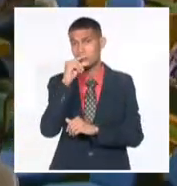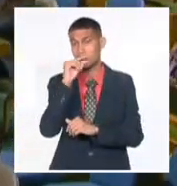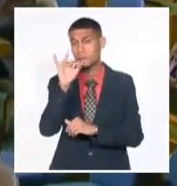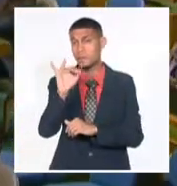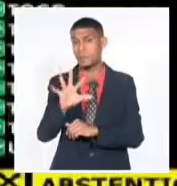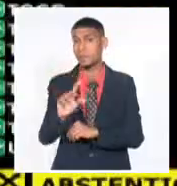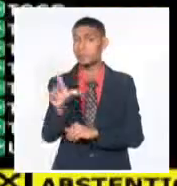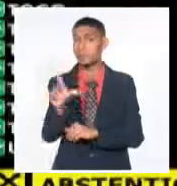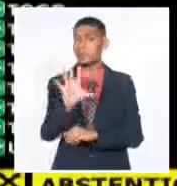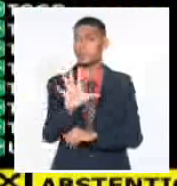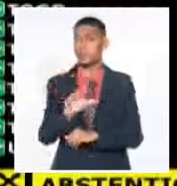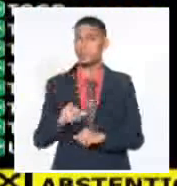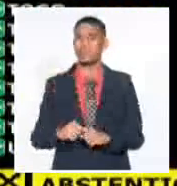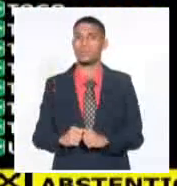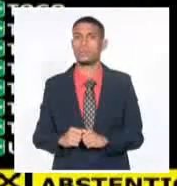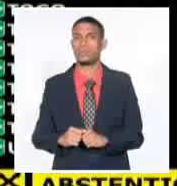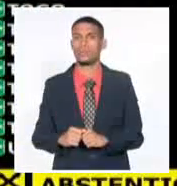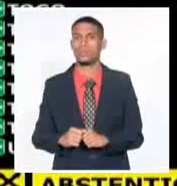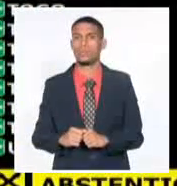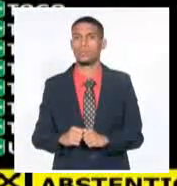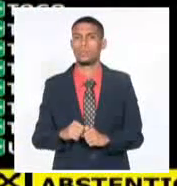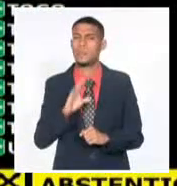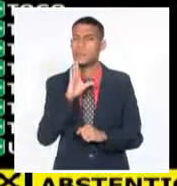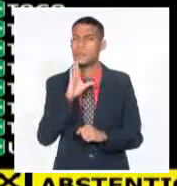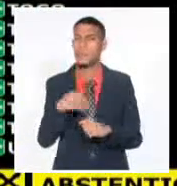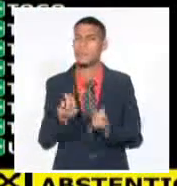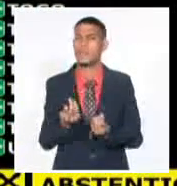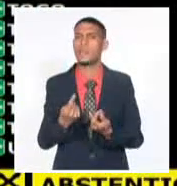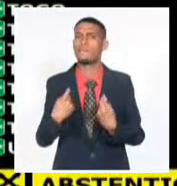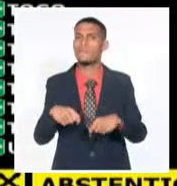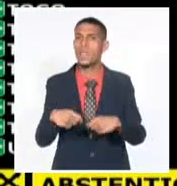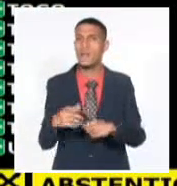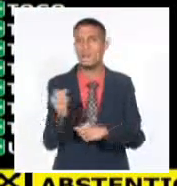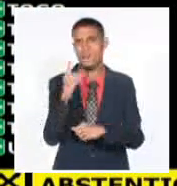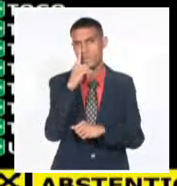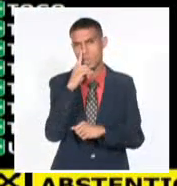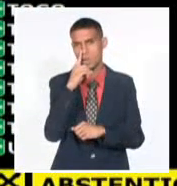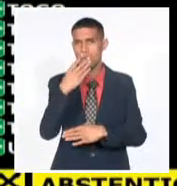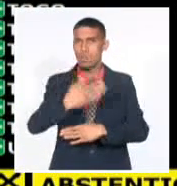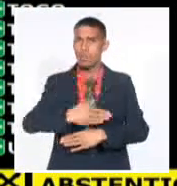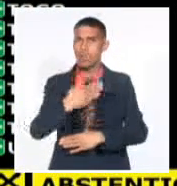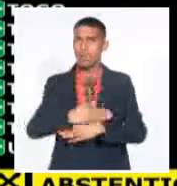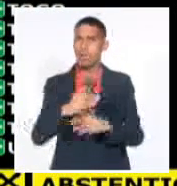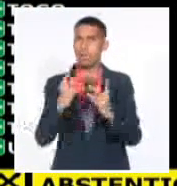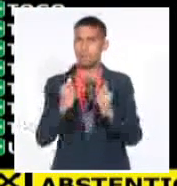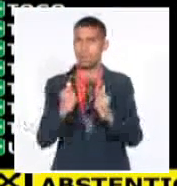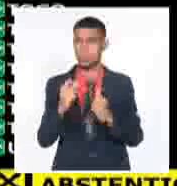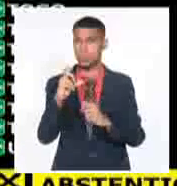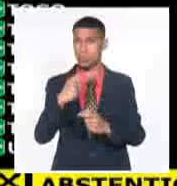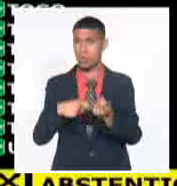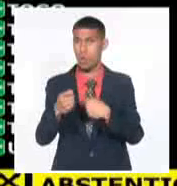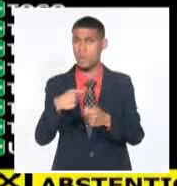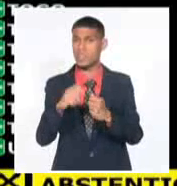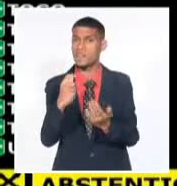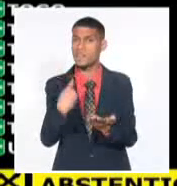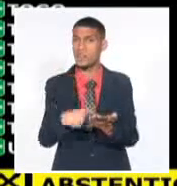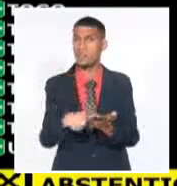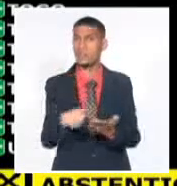A/78/L5, titulado Necesidad de poner fin al bloqueo económico, comercial y